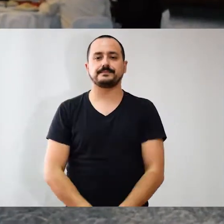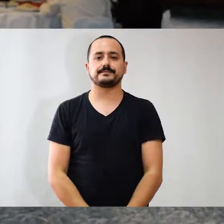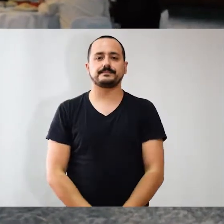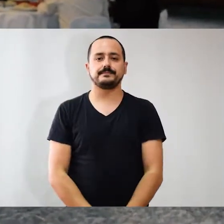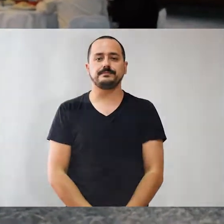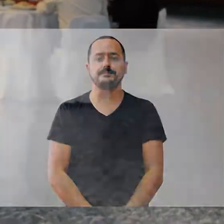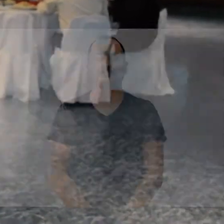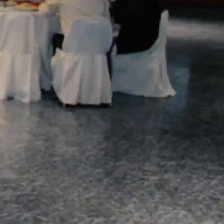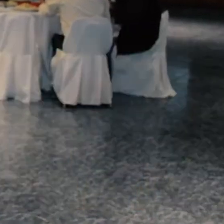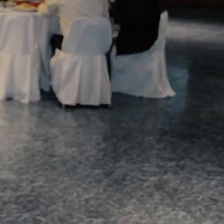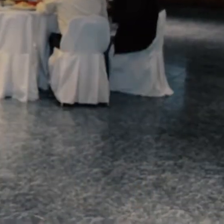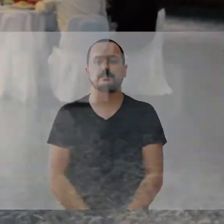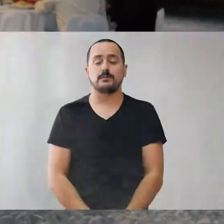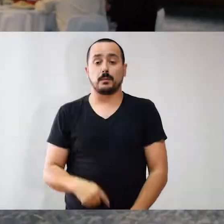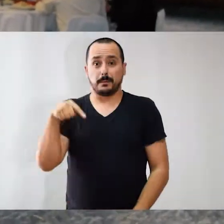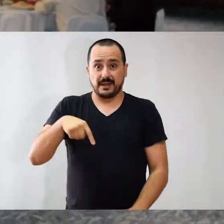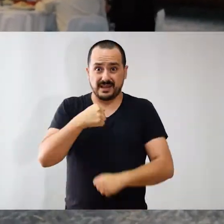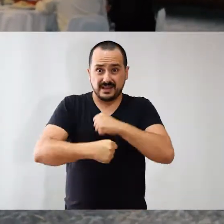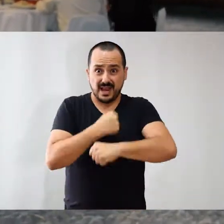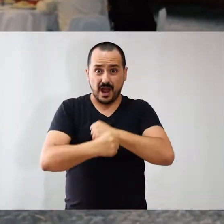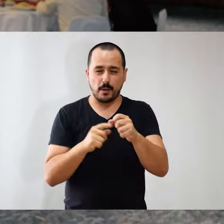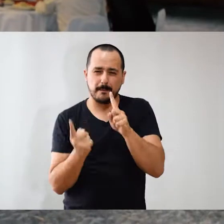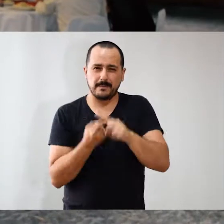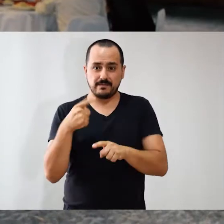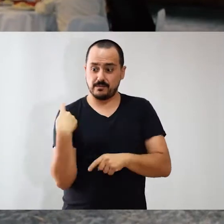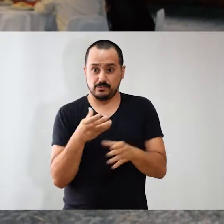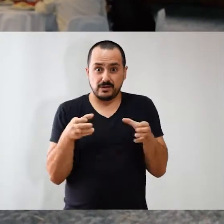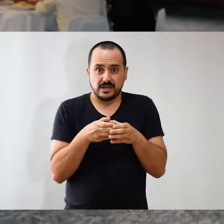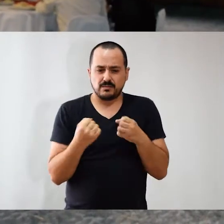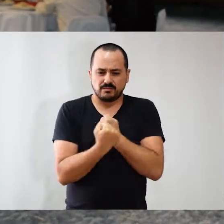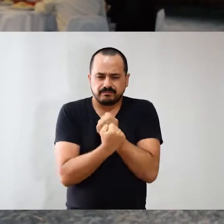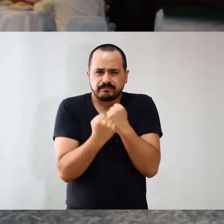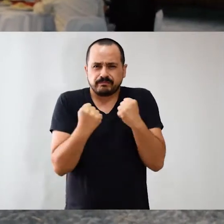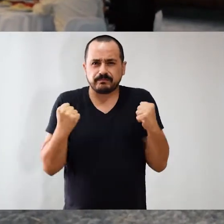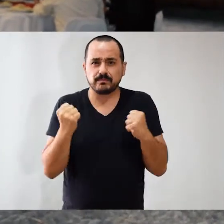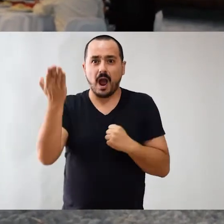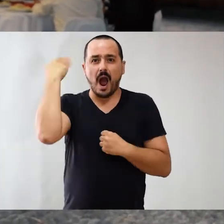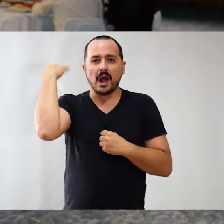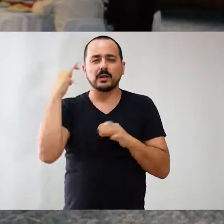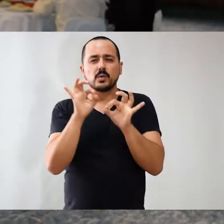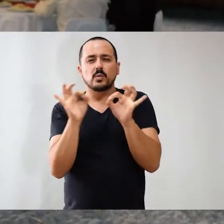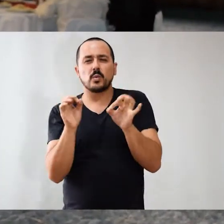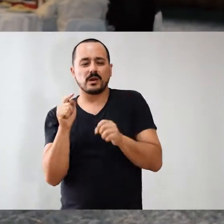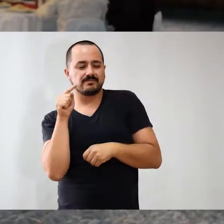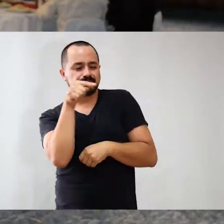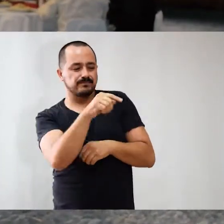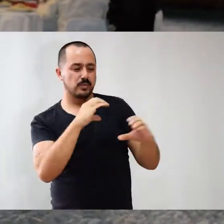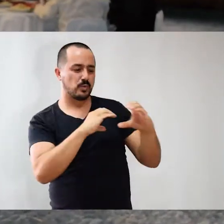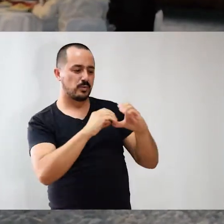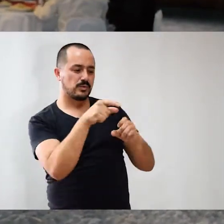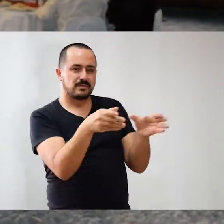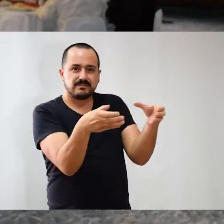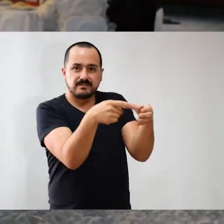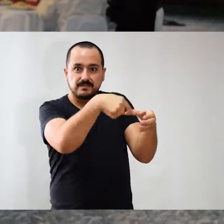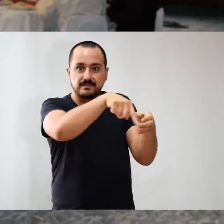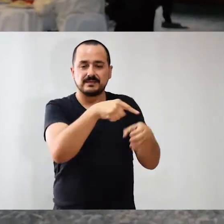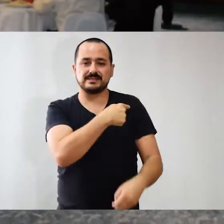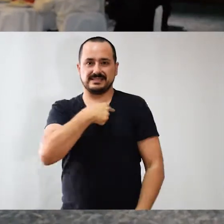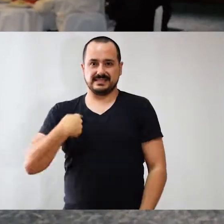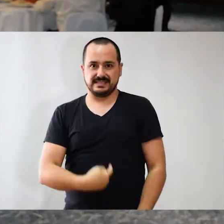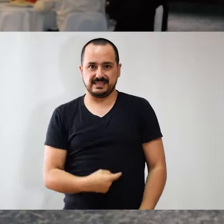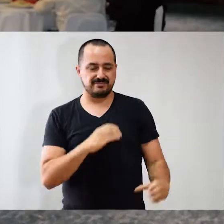de toda la información de nuestro sistema previsional. Y también el que en este año se hayan atrevido a llegar a un flujo migratorio que nunca antes en la historia de la